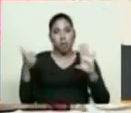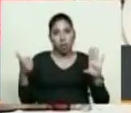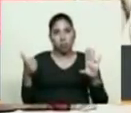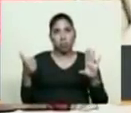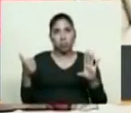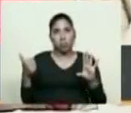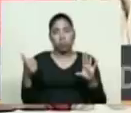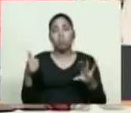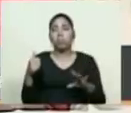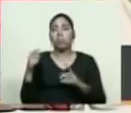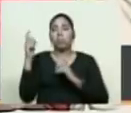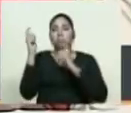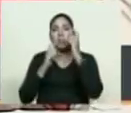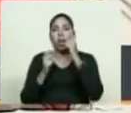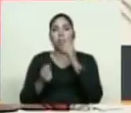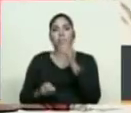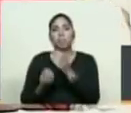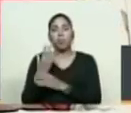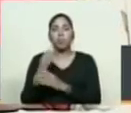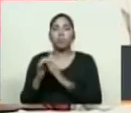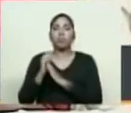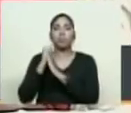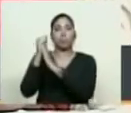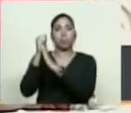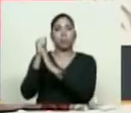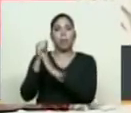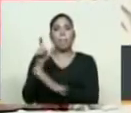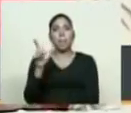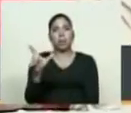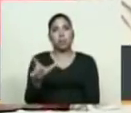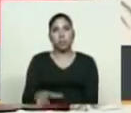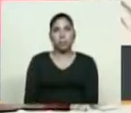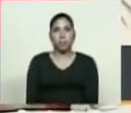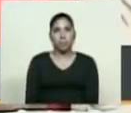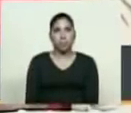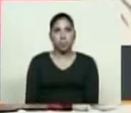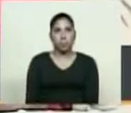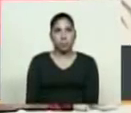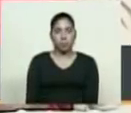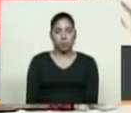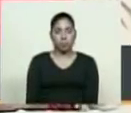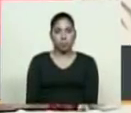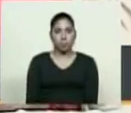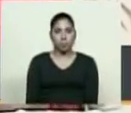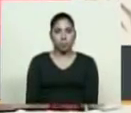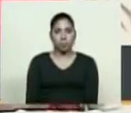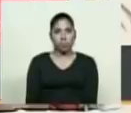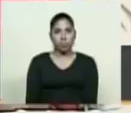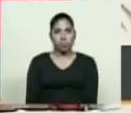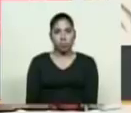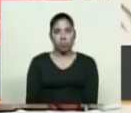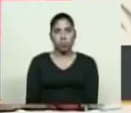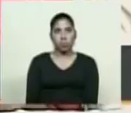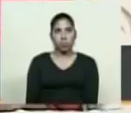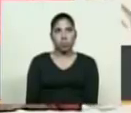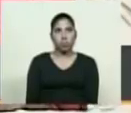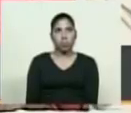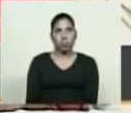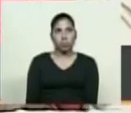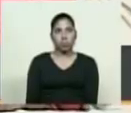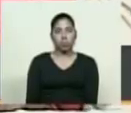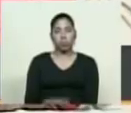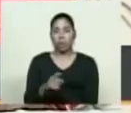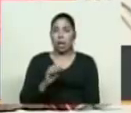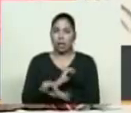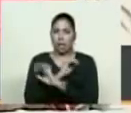Chávez, y eso la militancia chavista no lo pone en duda para nada. Está extremadamente claro.